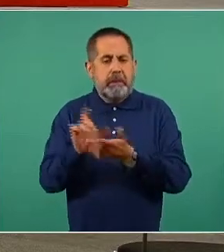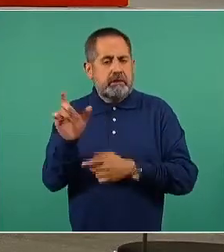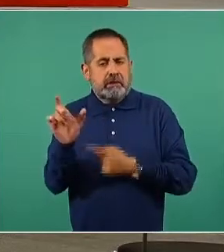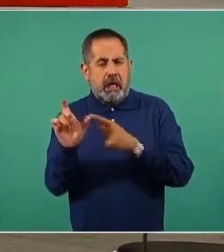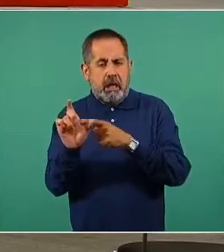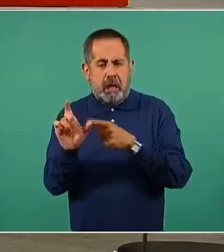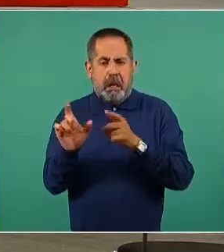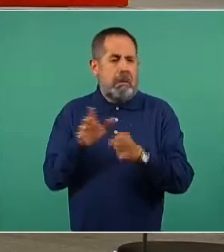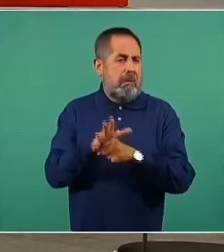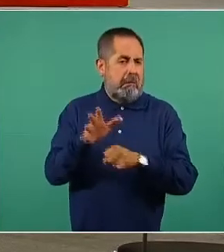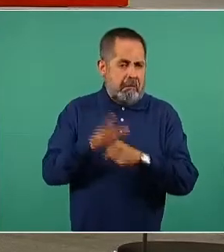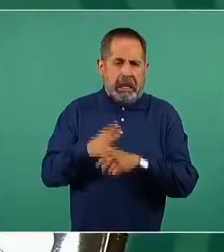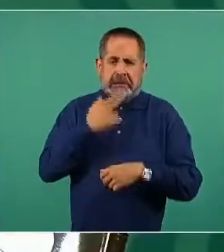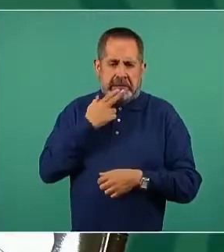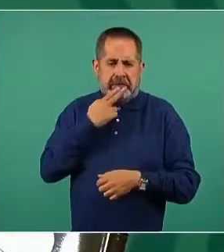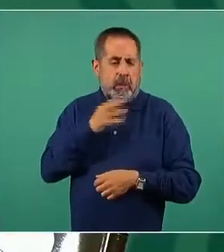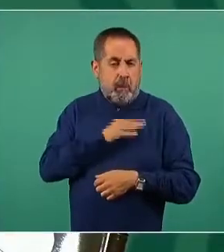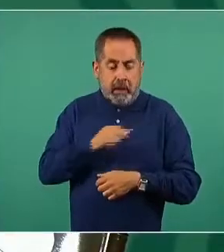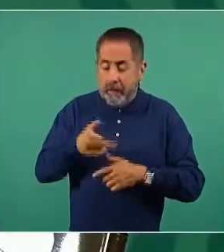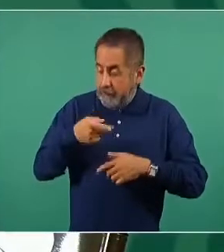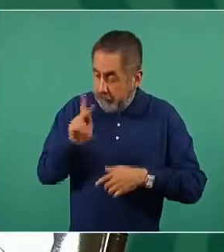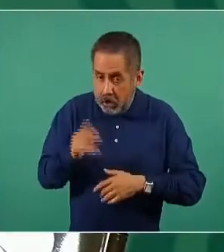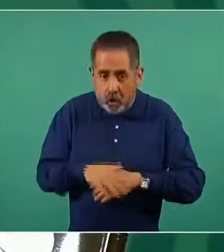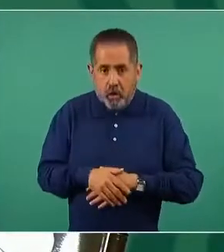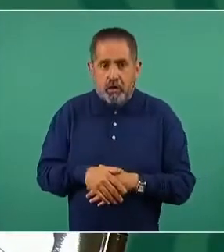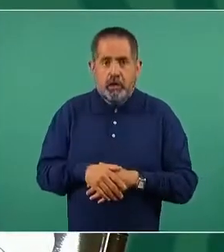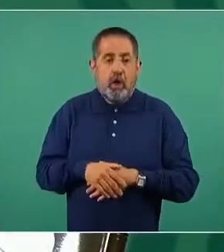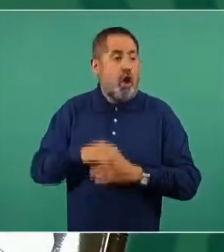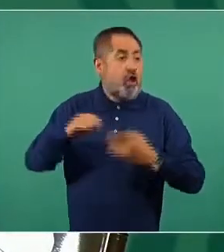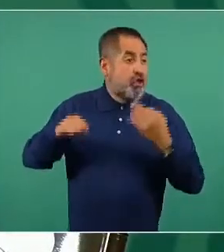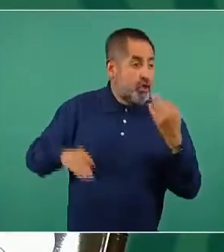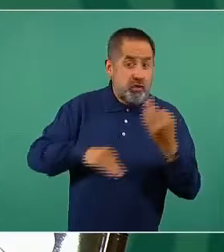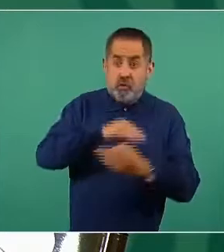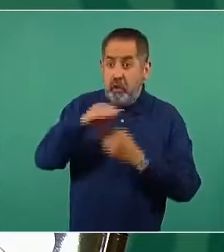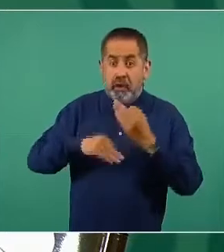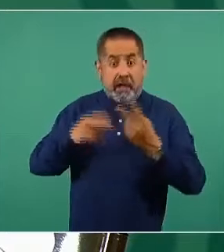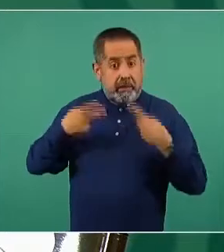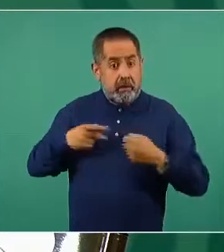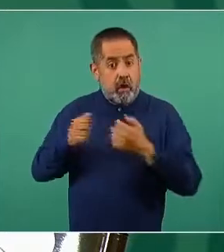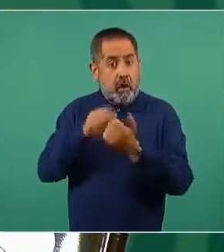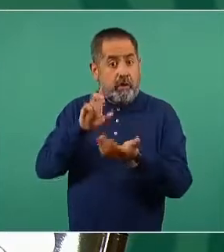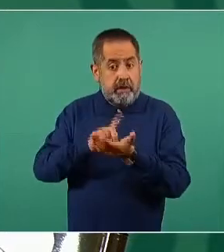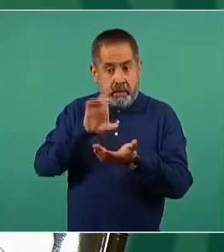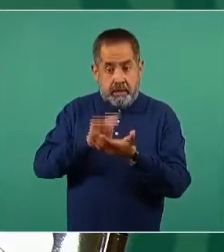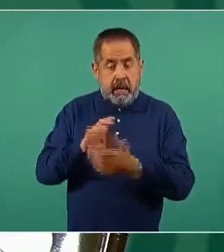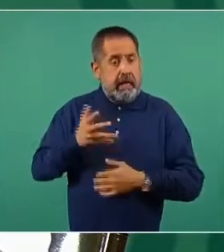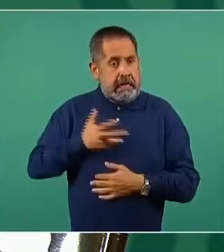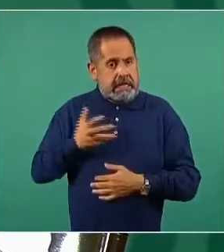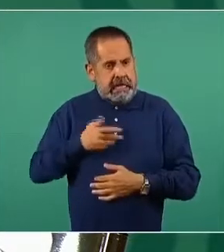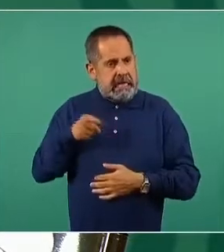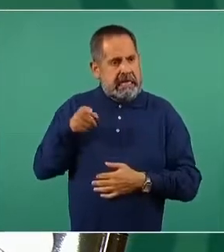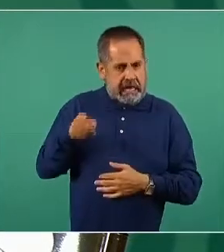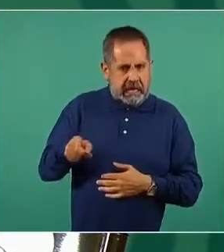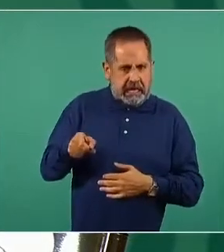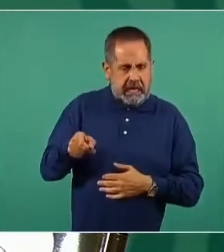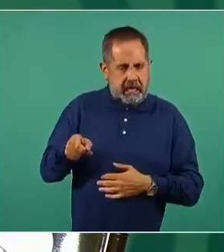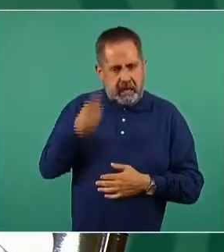ser de utilidad. Sin embargo, no todas las personas que viven con discapacidad cuentan con